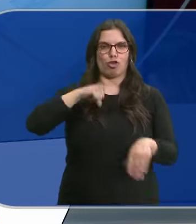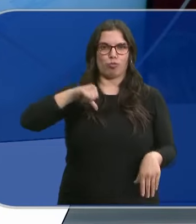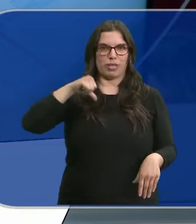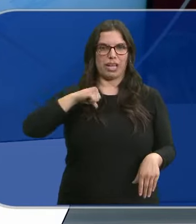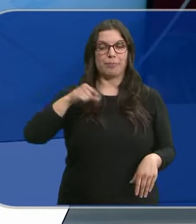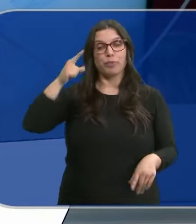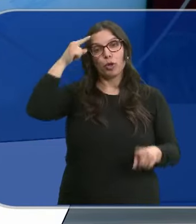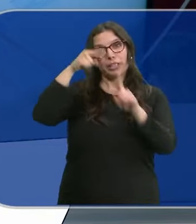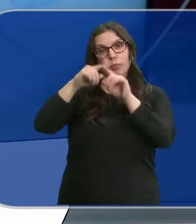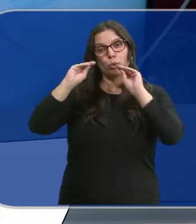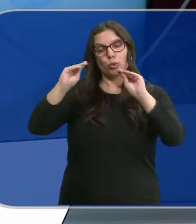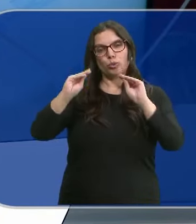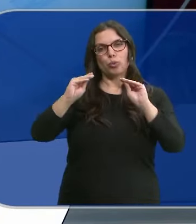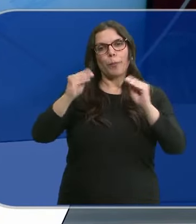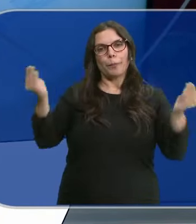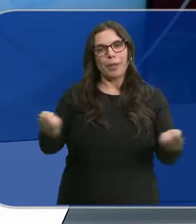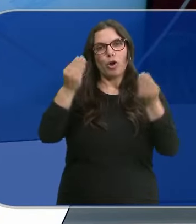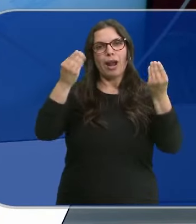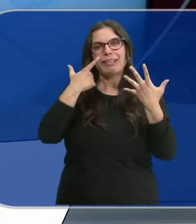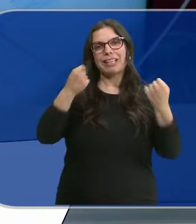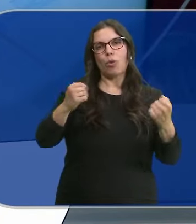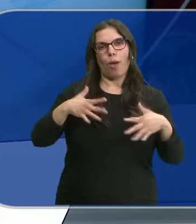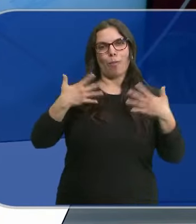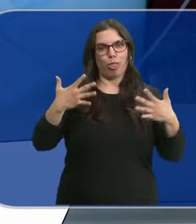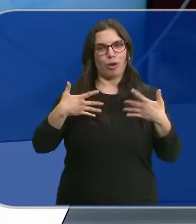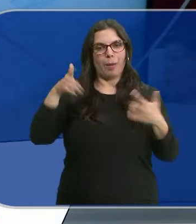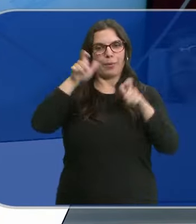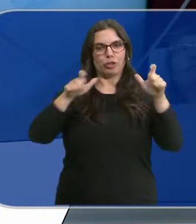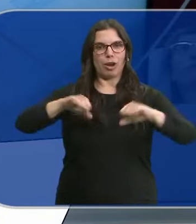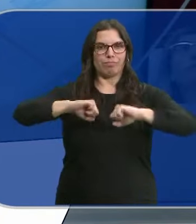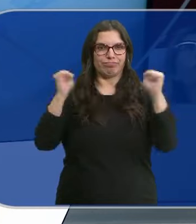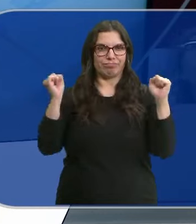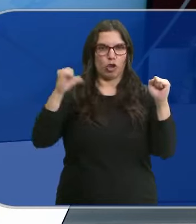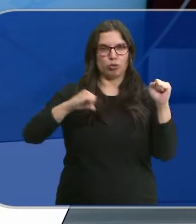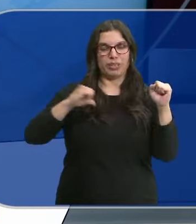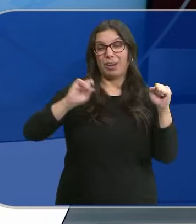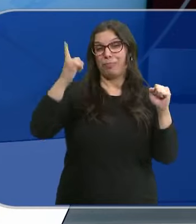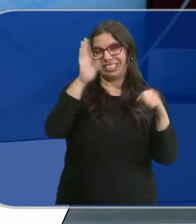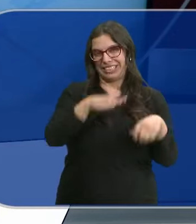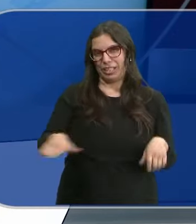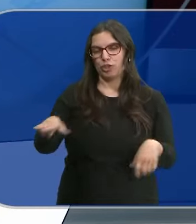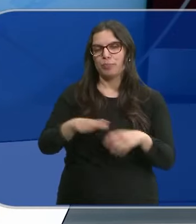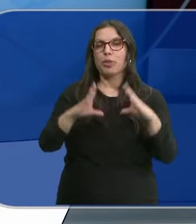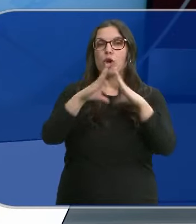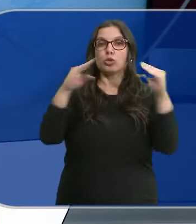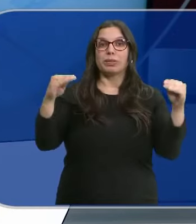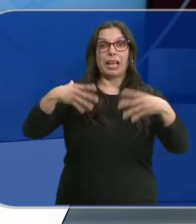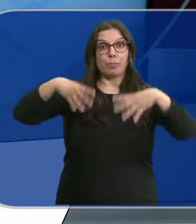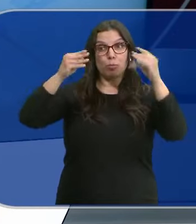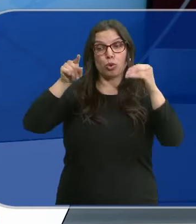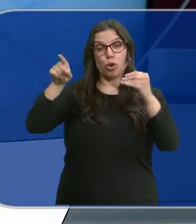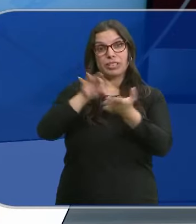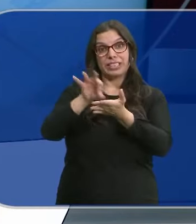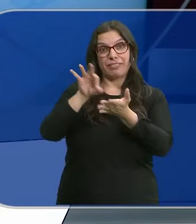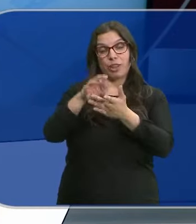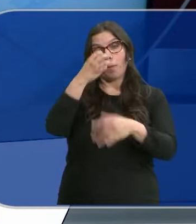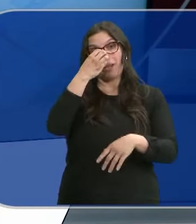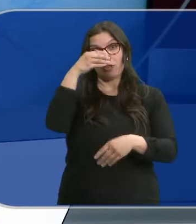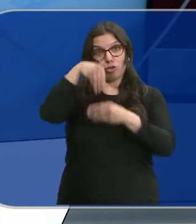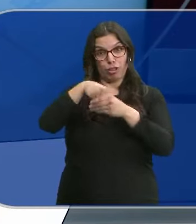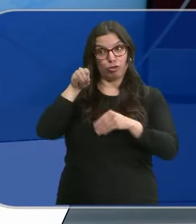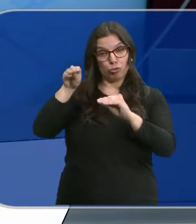Su objetivo es mejorar la salud emocional de las personas hospitalizadas, sobre todo la de los niños. En el Hospital Universitario de Burgos, este servicio, el de los